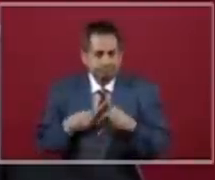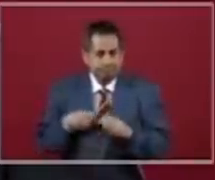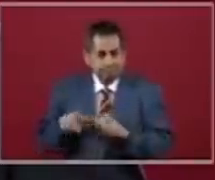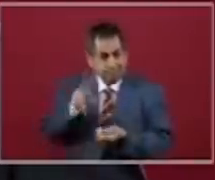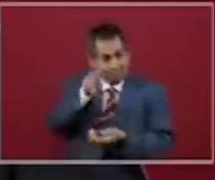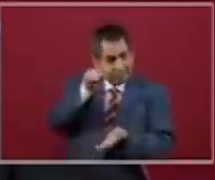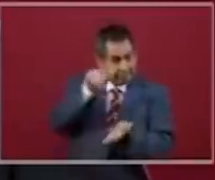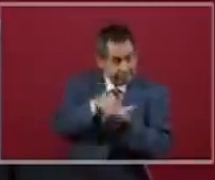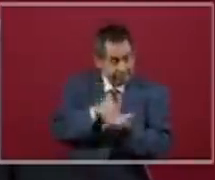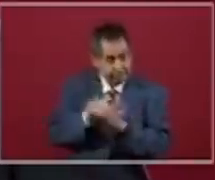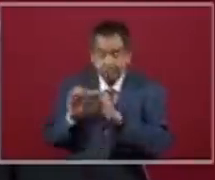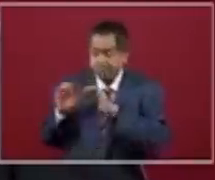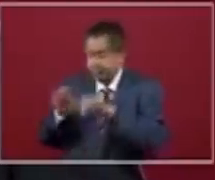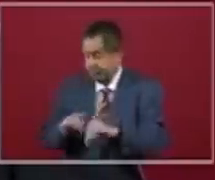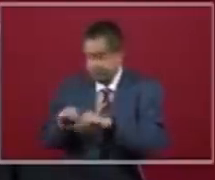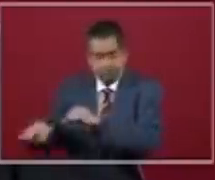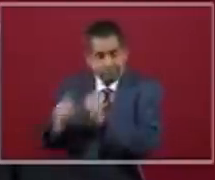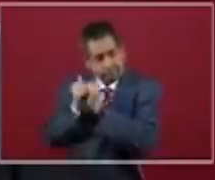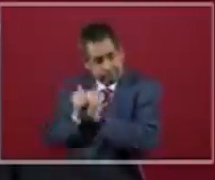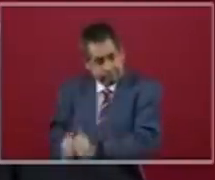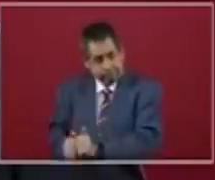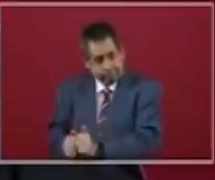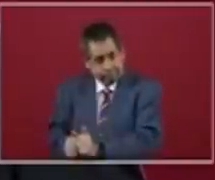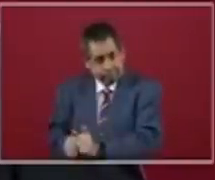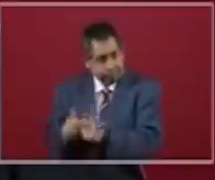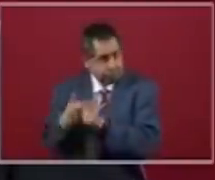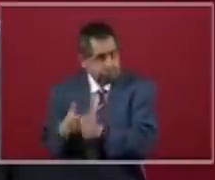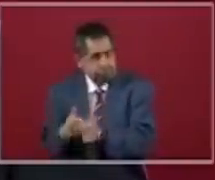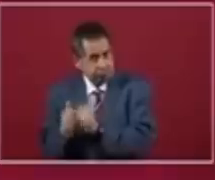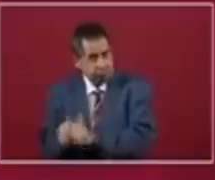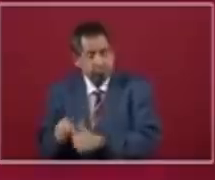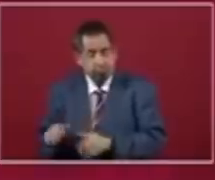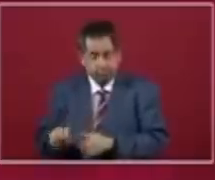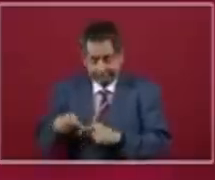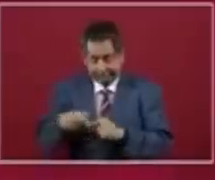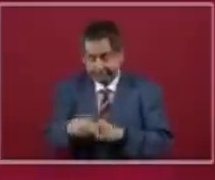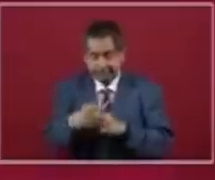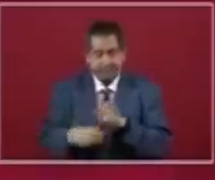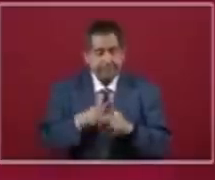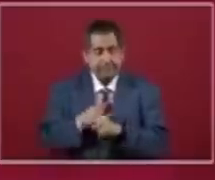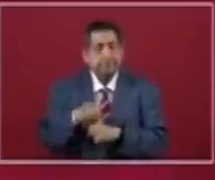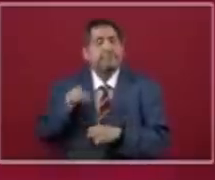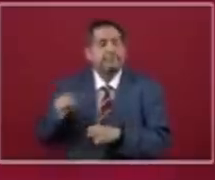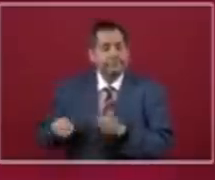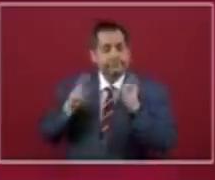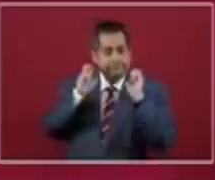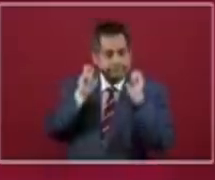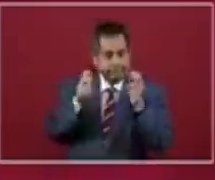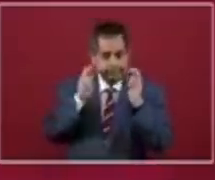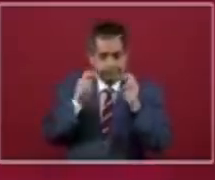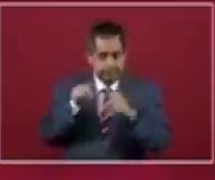80 mil empleos permanentes en este año, en Chiapas,